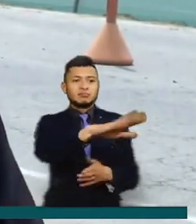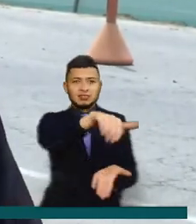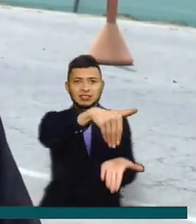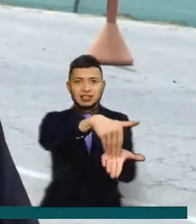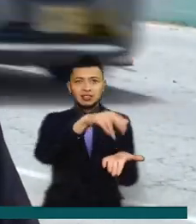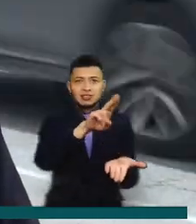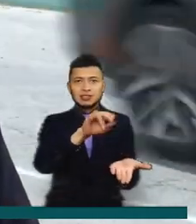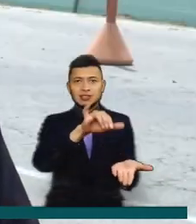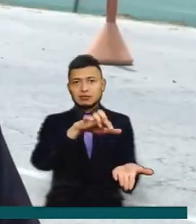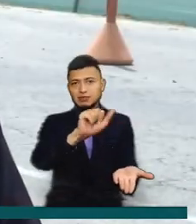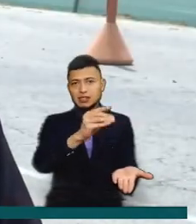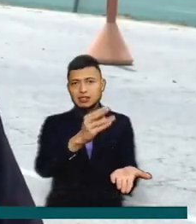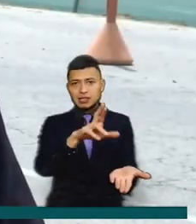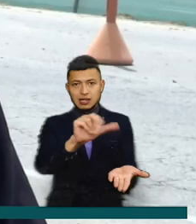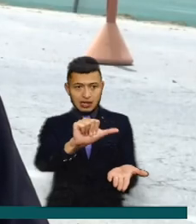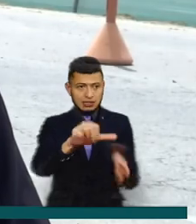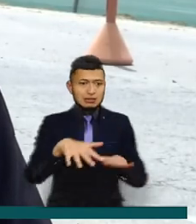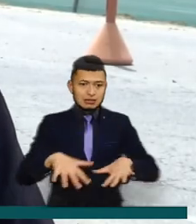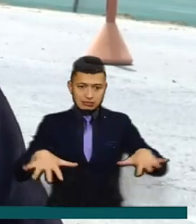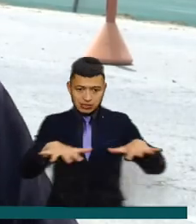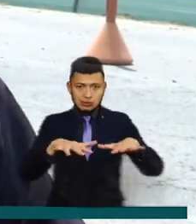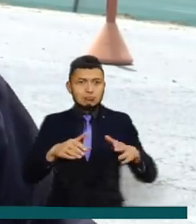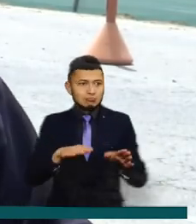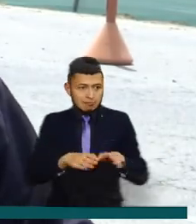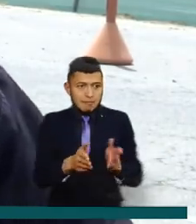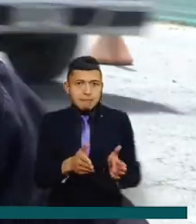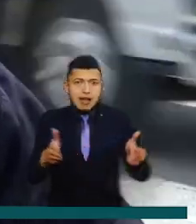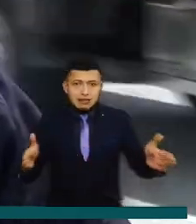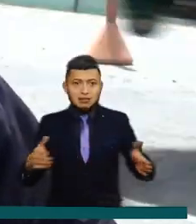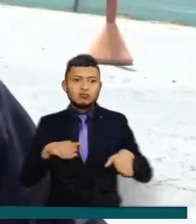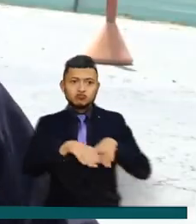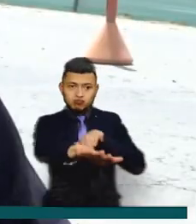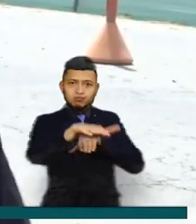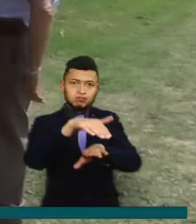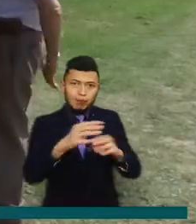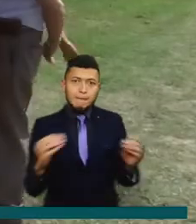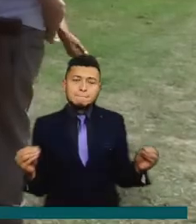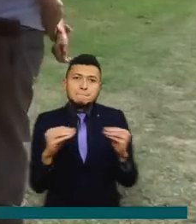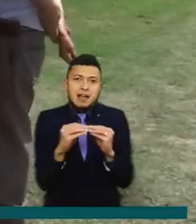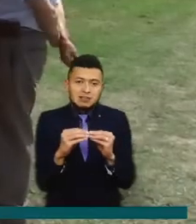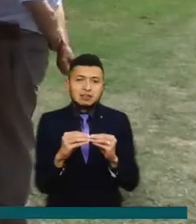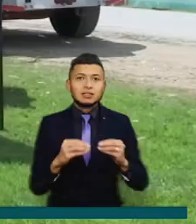Zipaquirá, va a haber más viabilidad de carros,